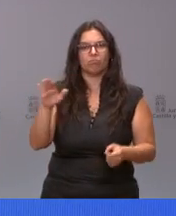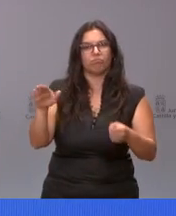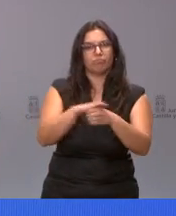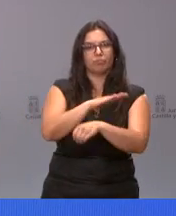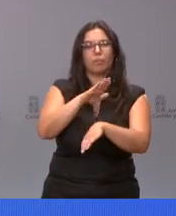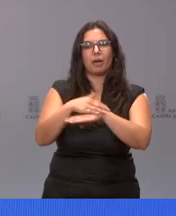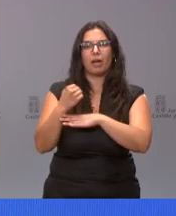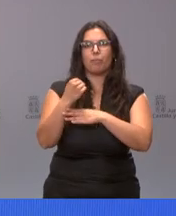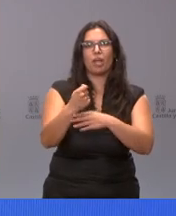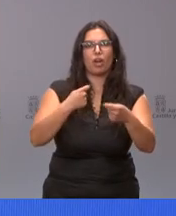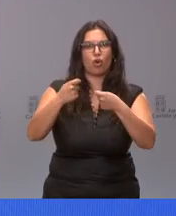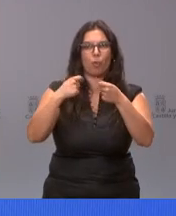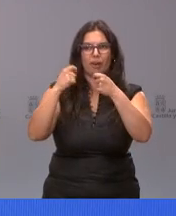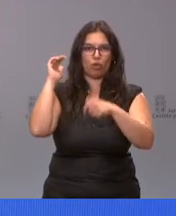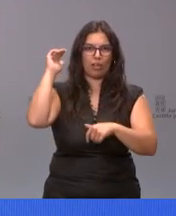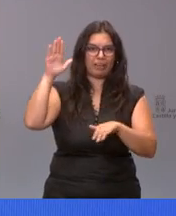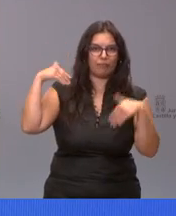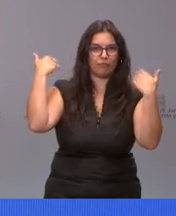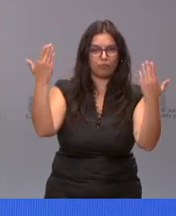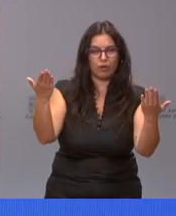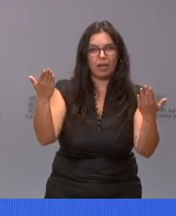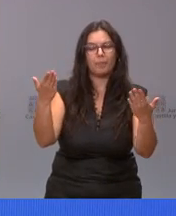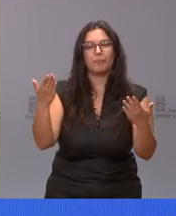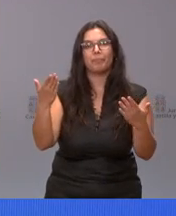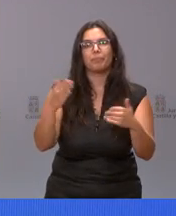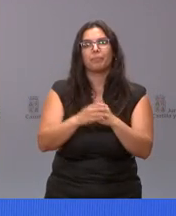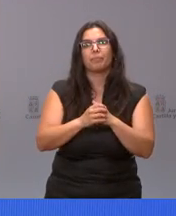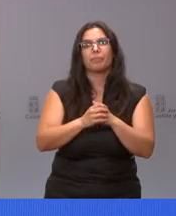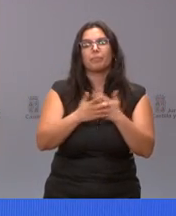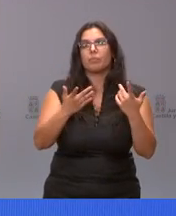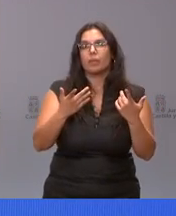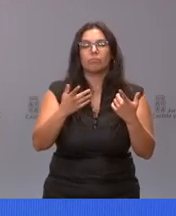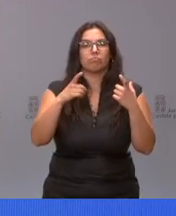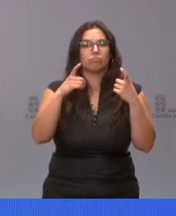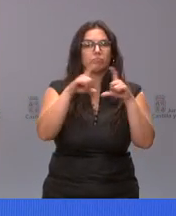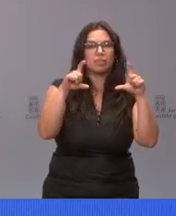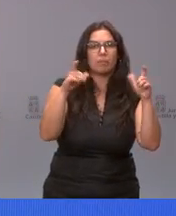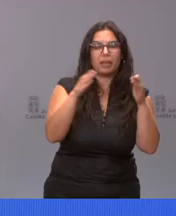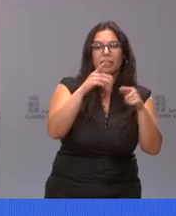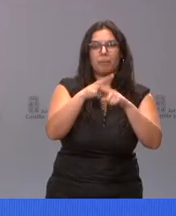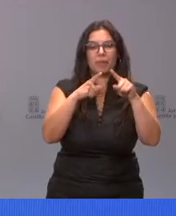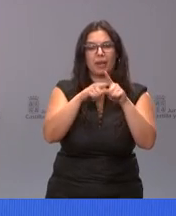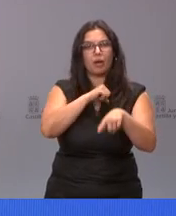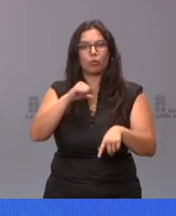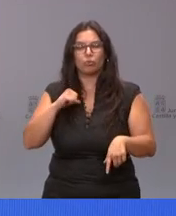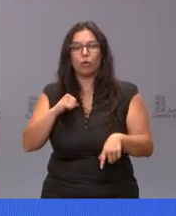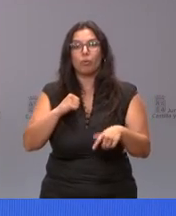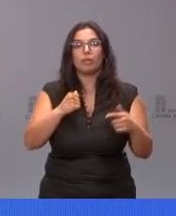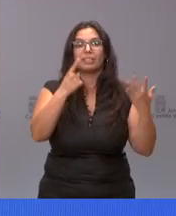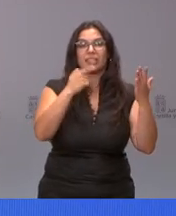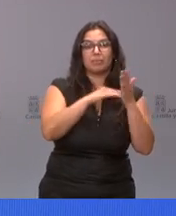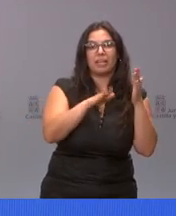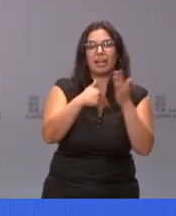apoyar el comercio exterior de midcaps, pymes, autónomos, desde 6.000 a 300.000